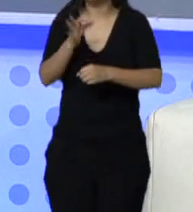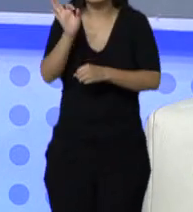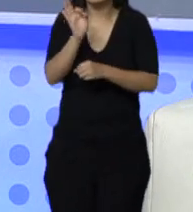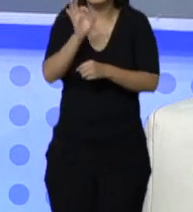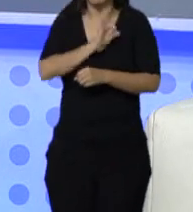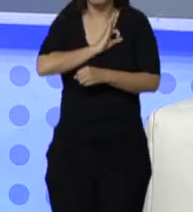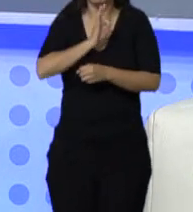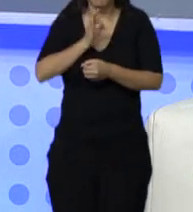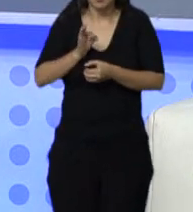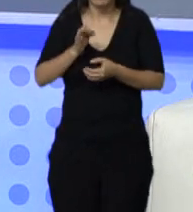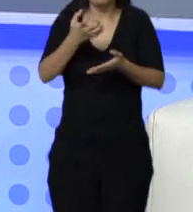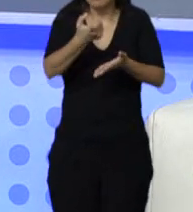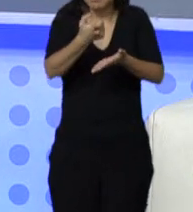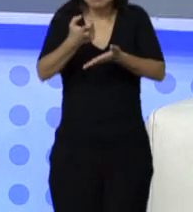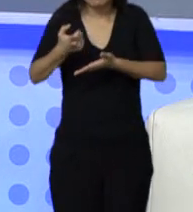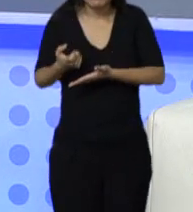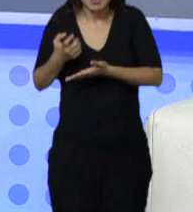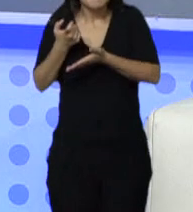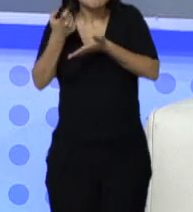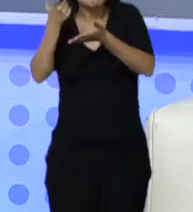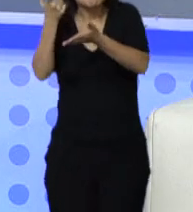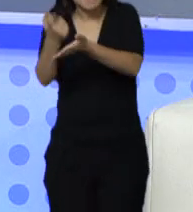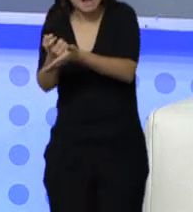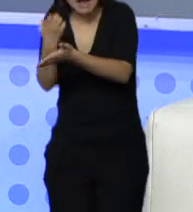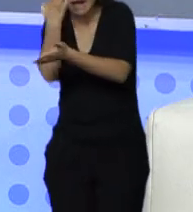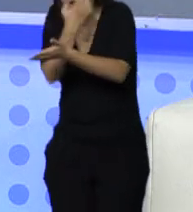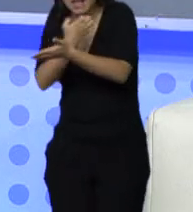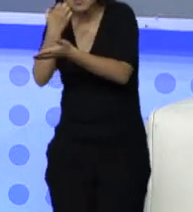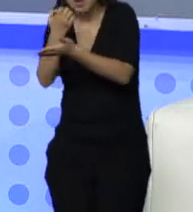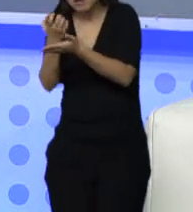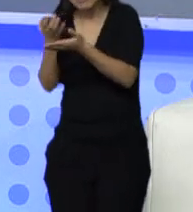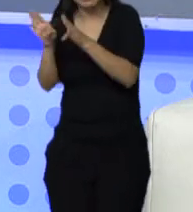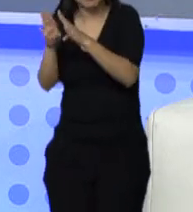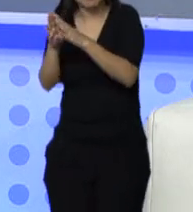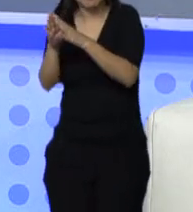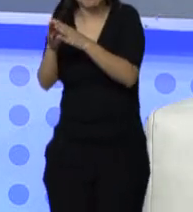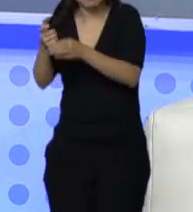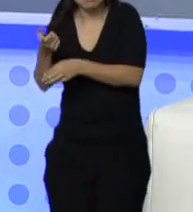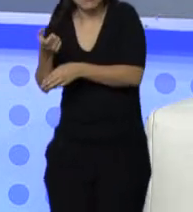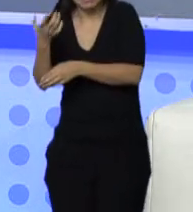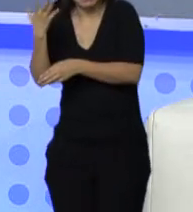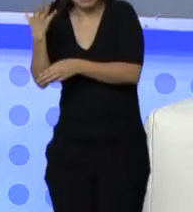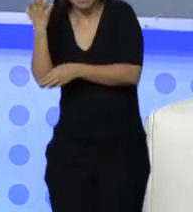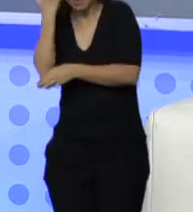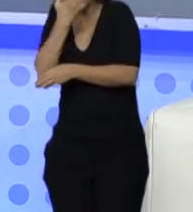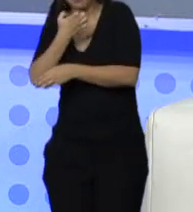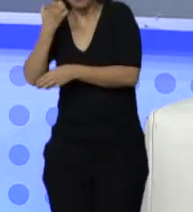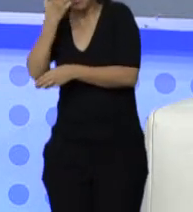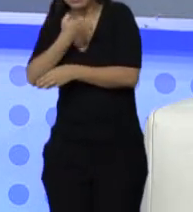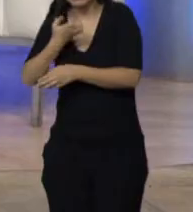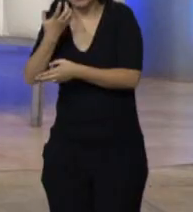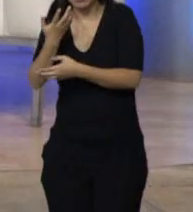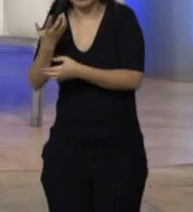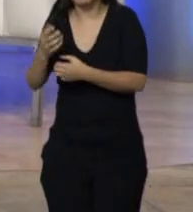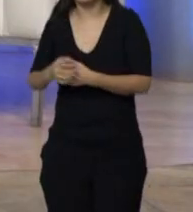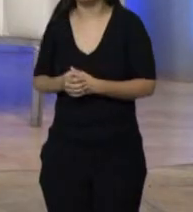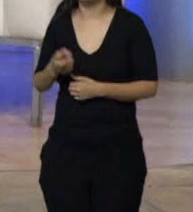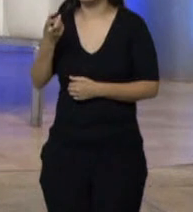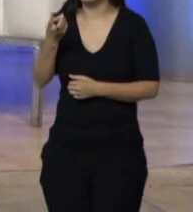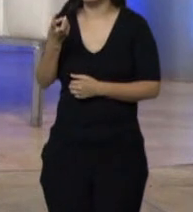adquisitivo para pagar una colegiatura pues alta dicen bueno si el sistema tú lo acaba de comentar va a ser